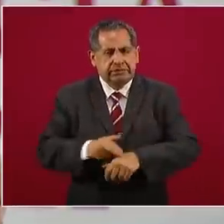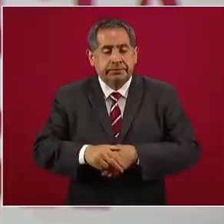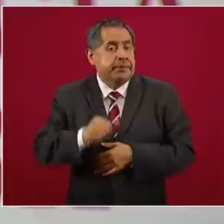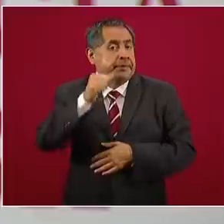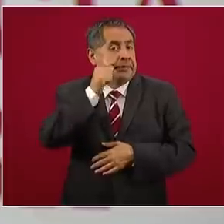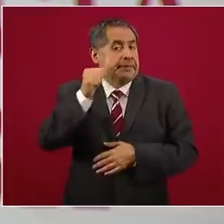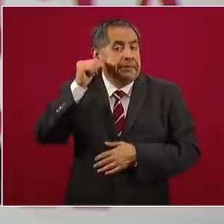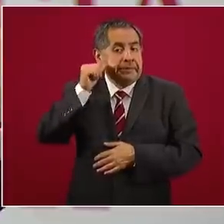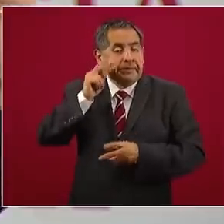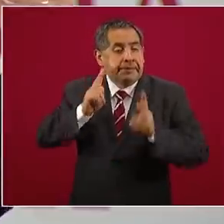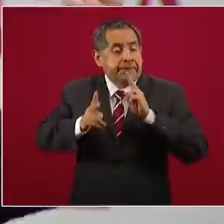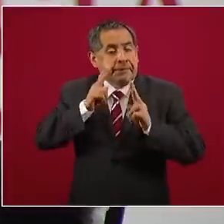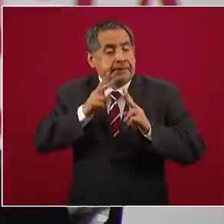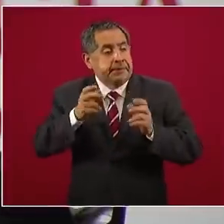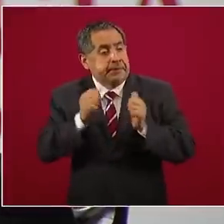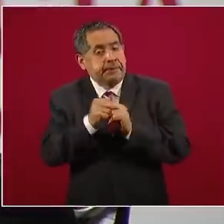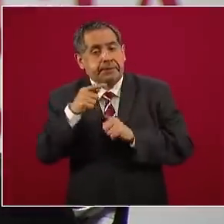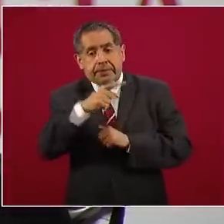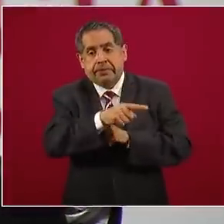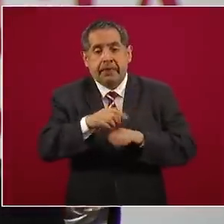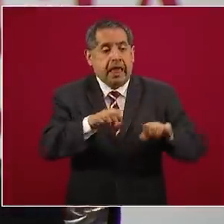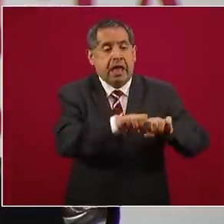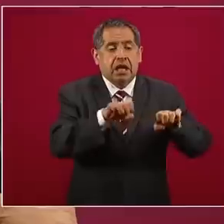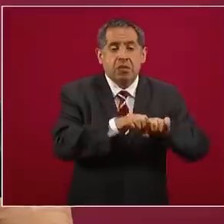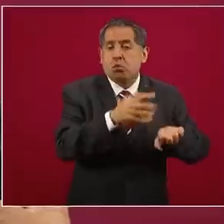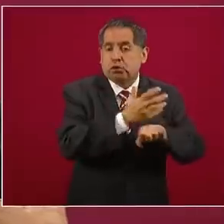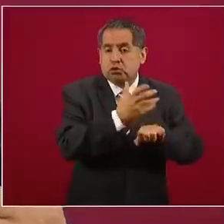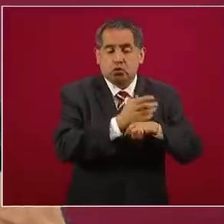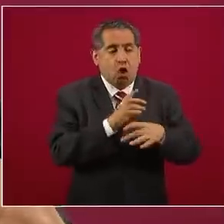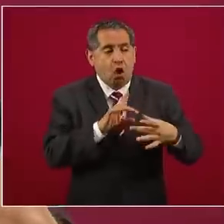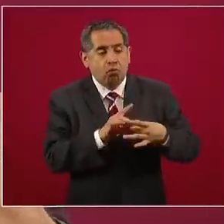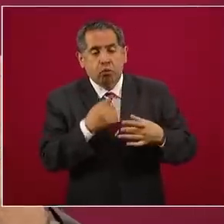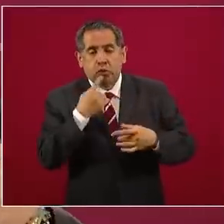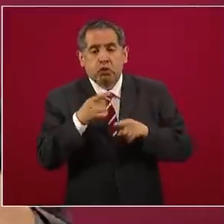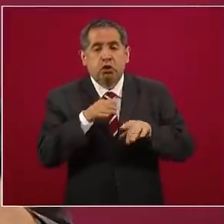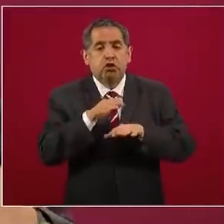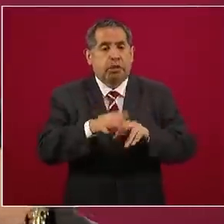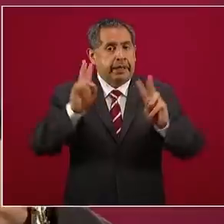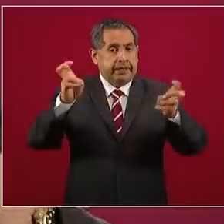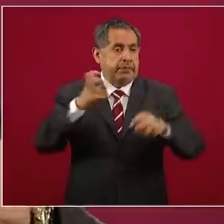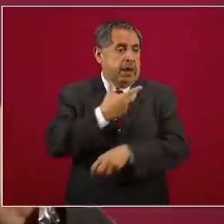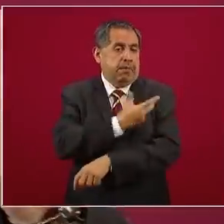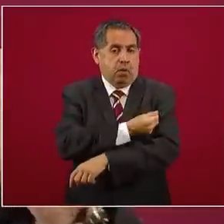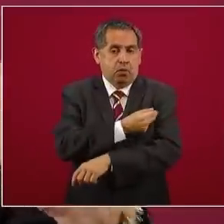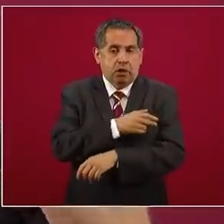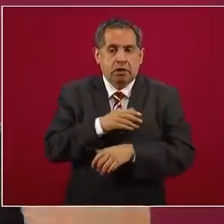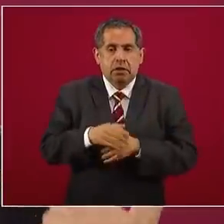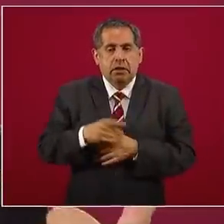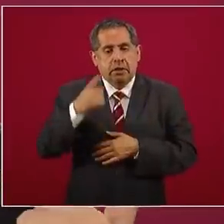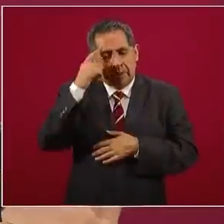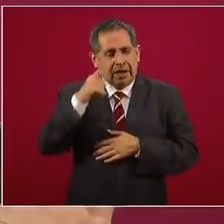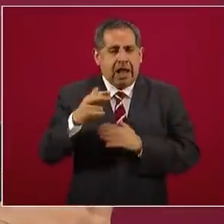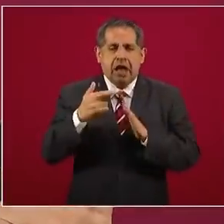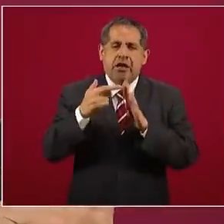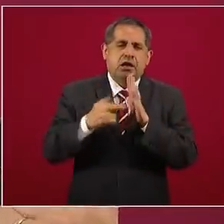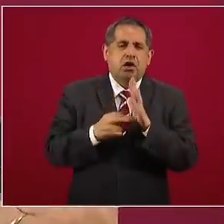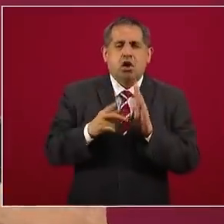la conversación con el equipo de los Estados Unidos sobre el tema vacunas. En este caso fue para